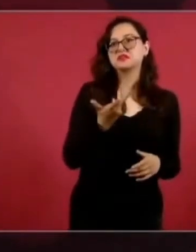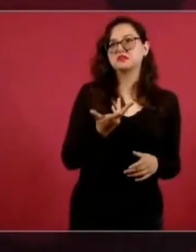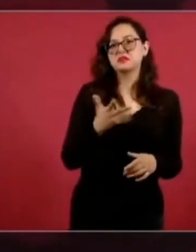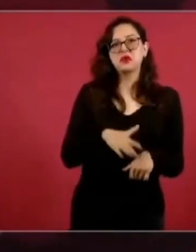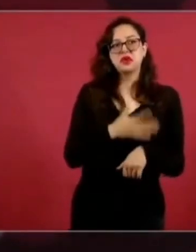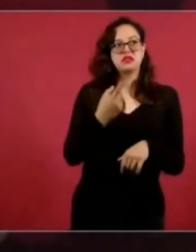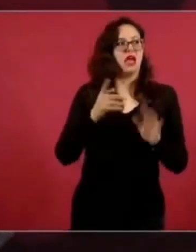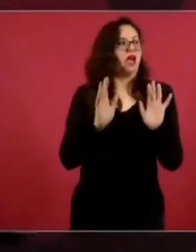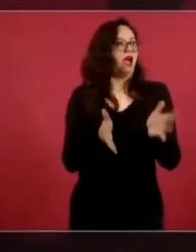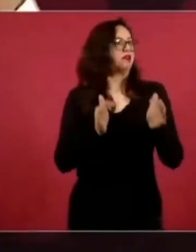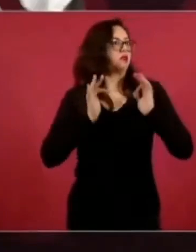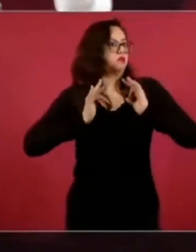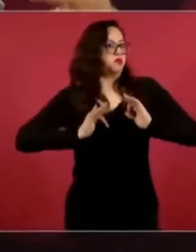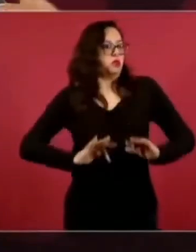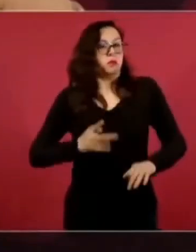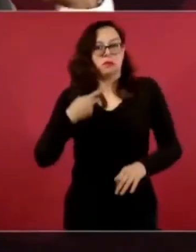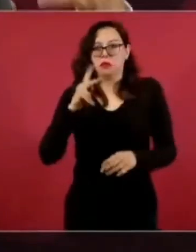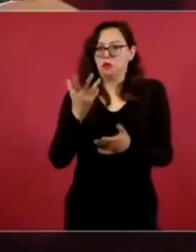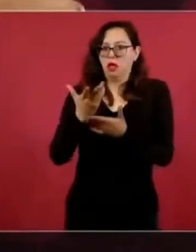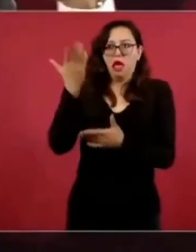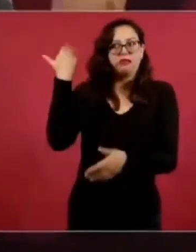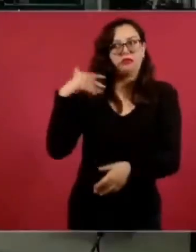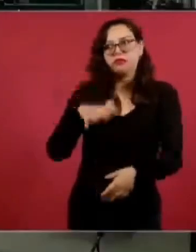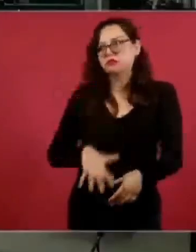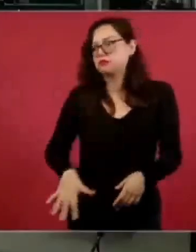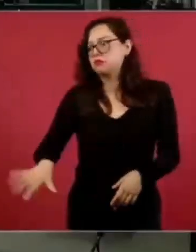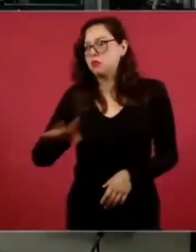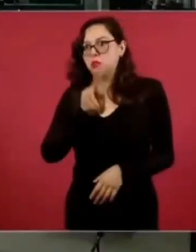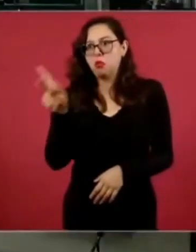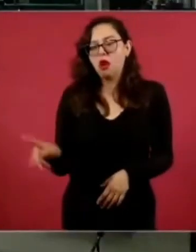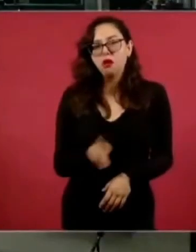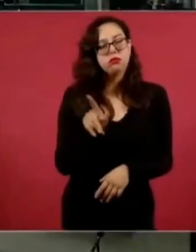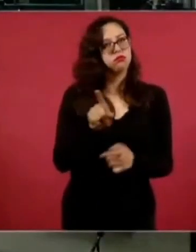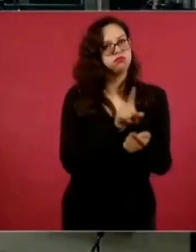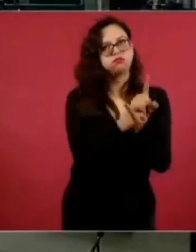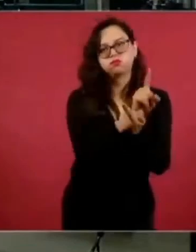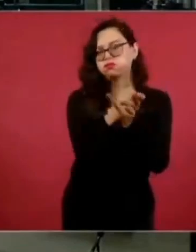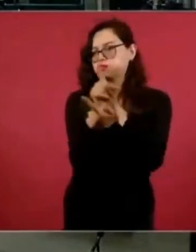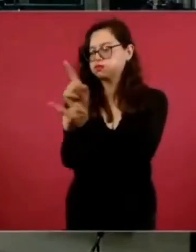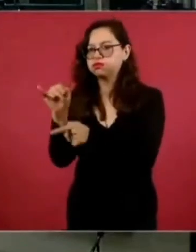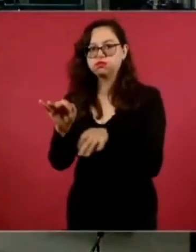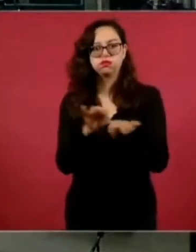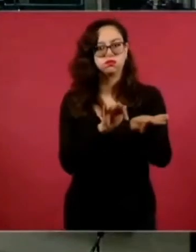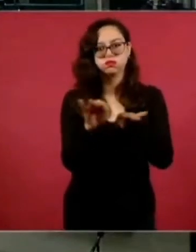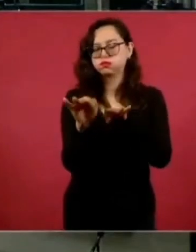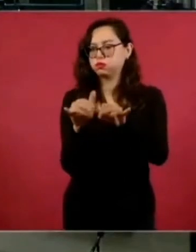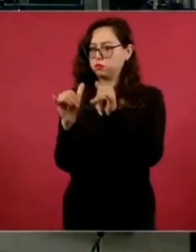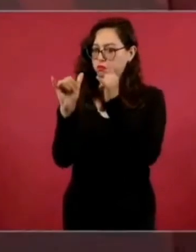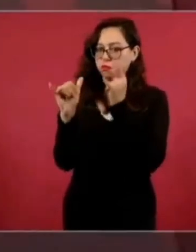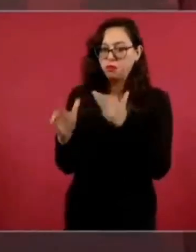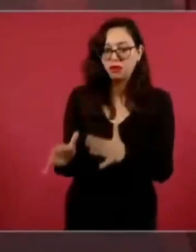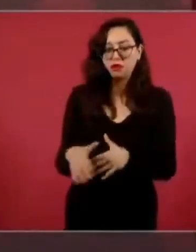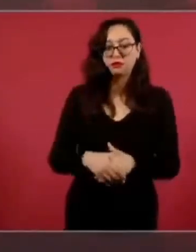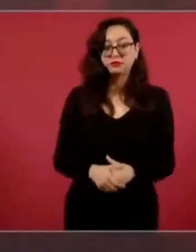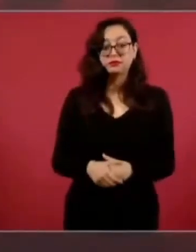pueblos. Entonces aprendimos ahí mucho. Bueno, en ese entonces se creó